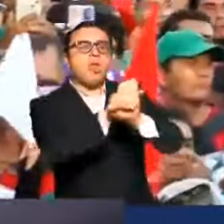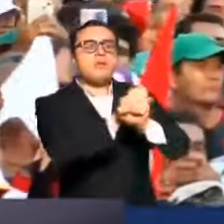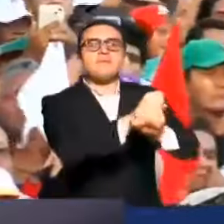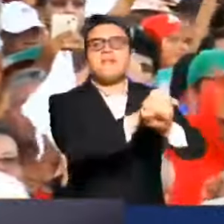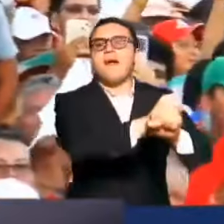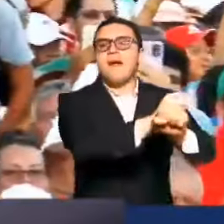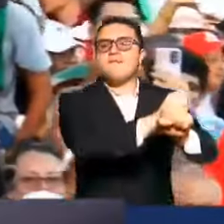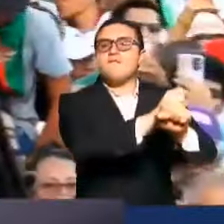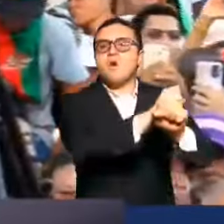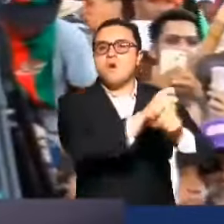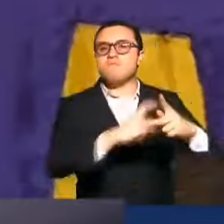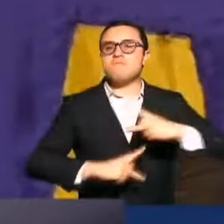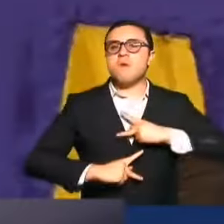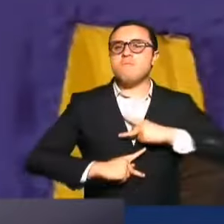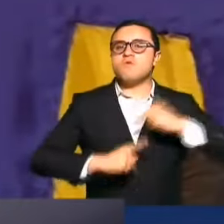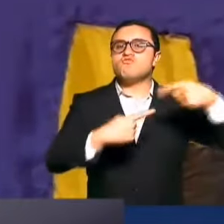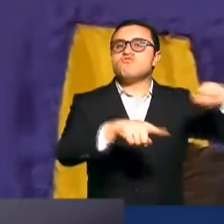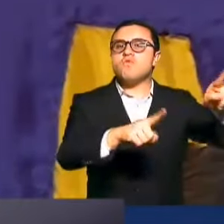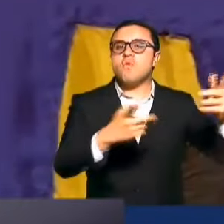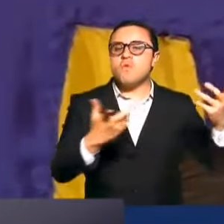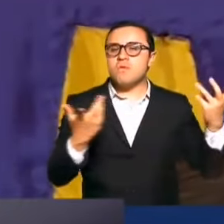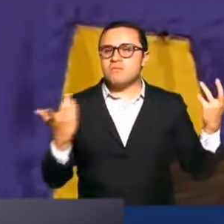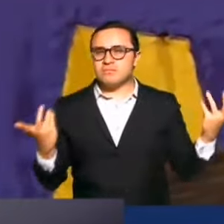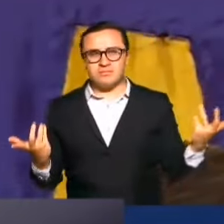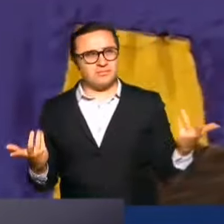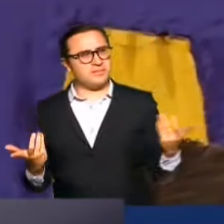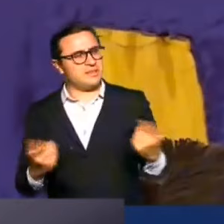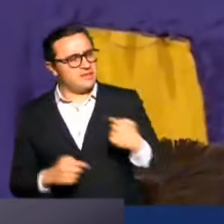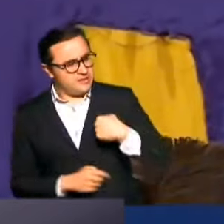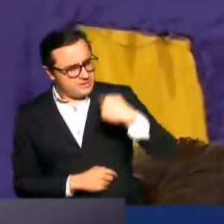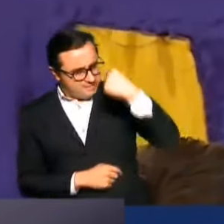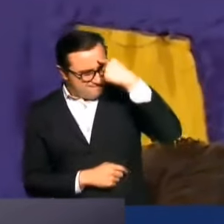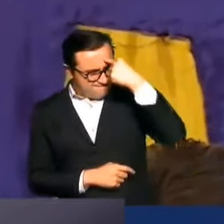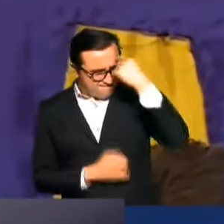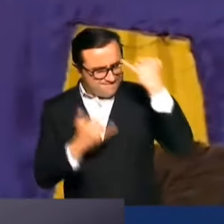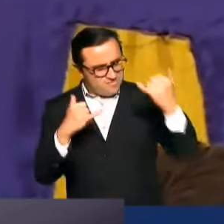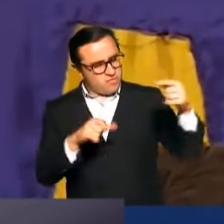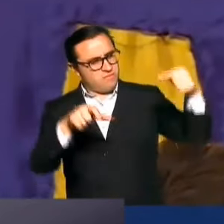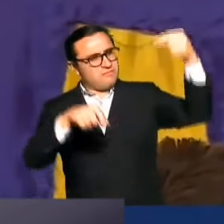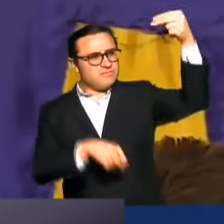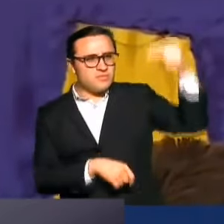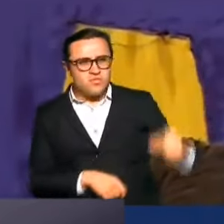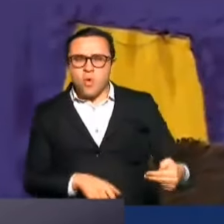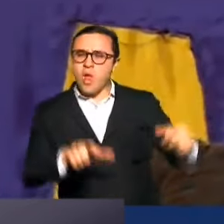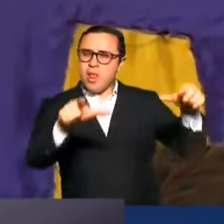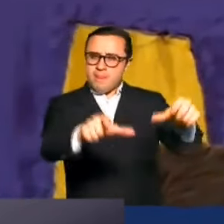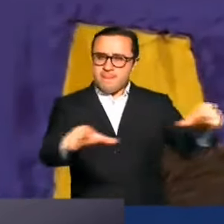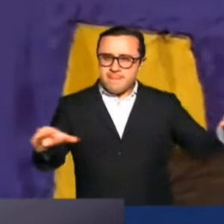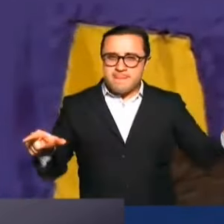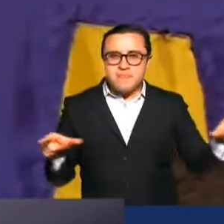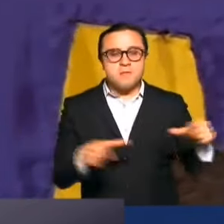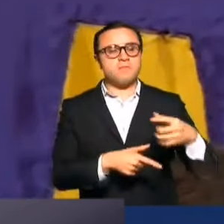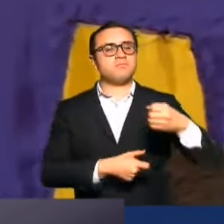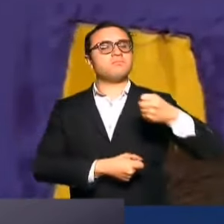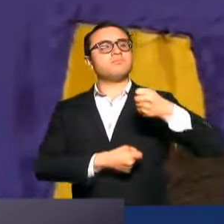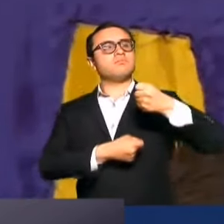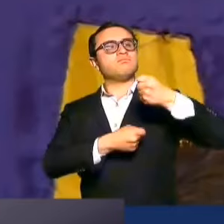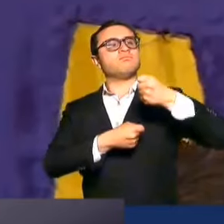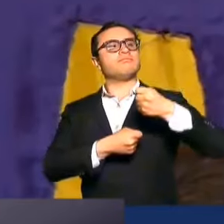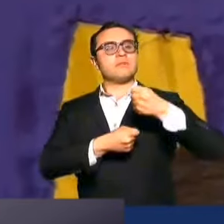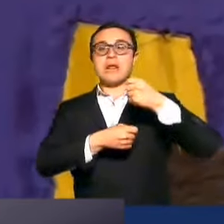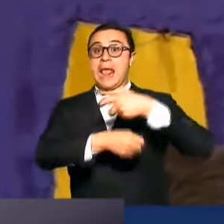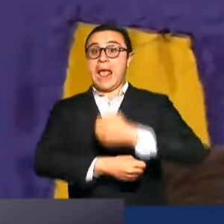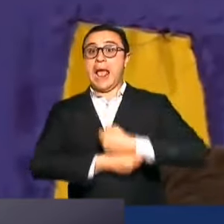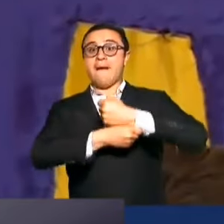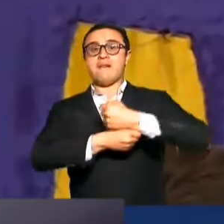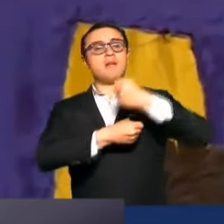Bueno, a mí me gustaría que si esos lugares históricos son monumentos y el conquistador con su caballo